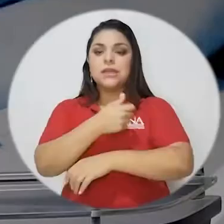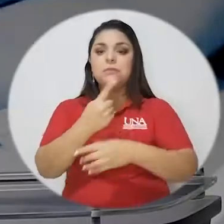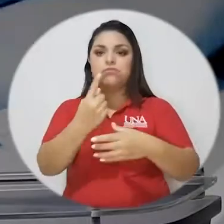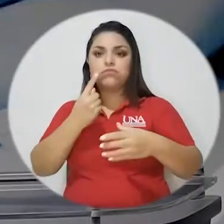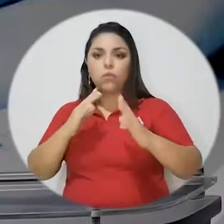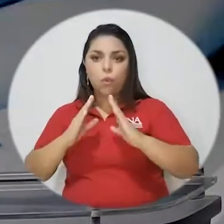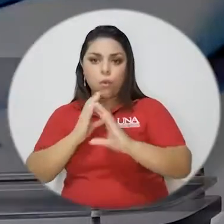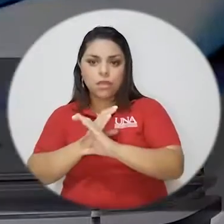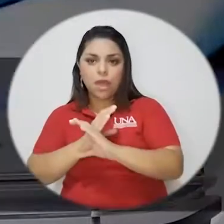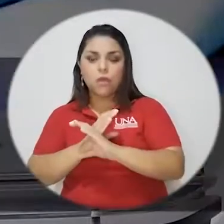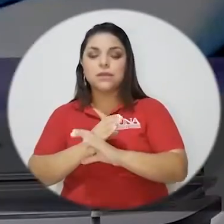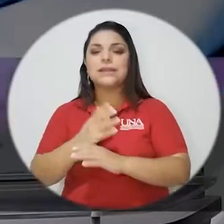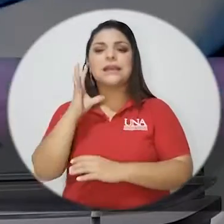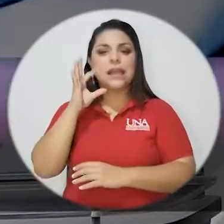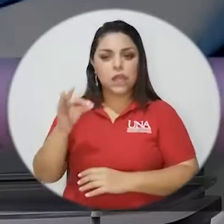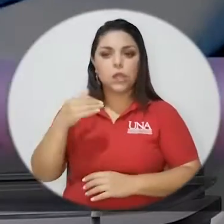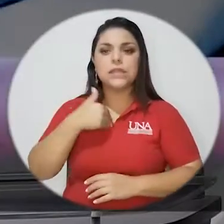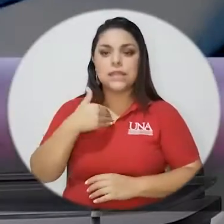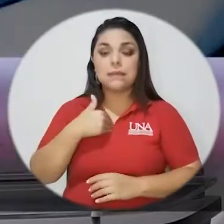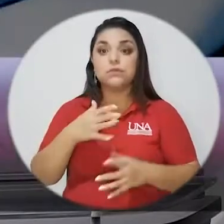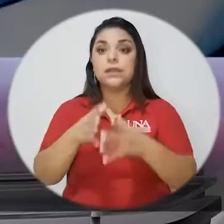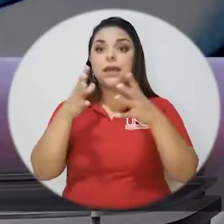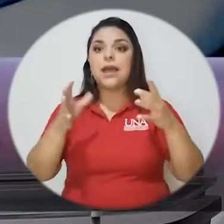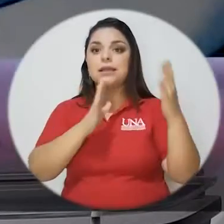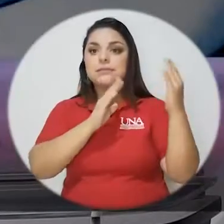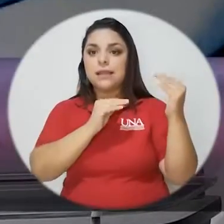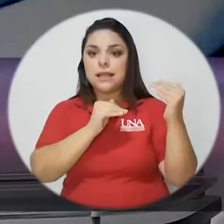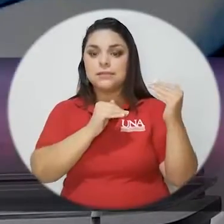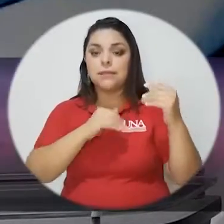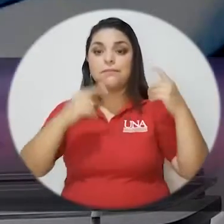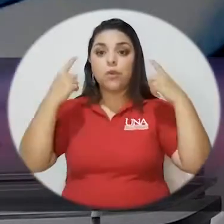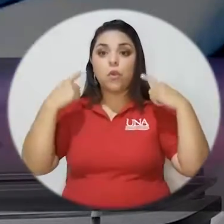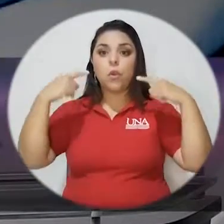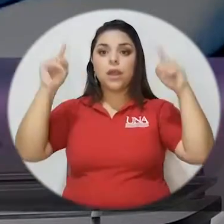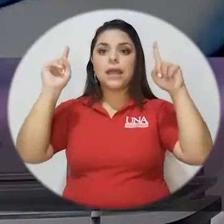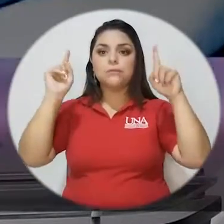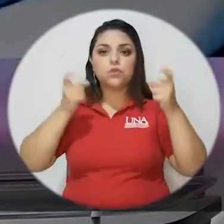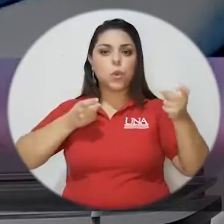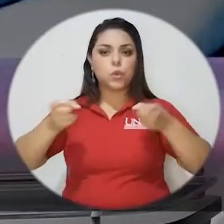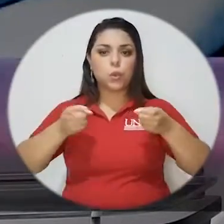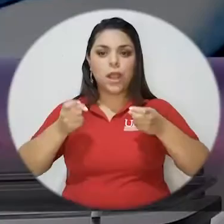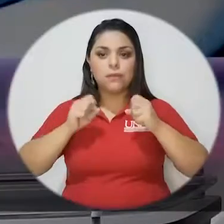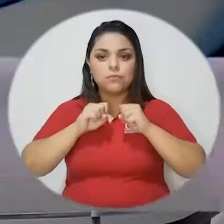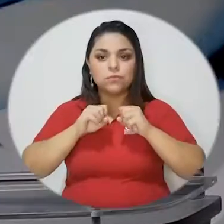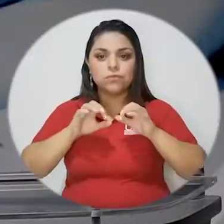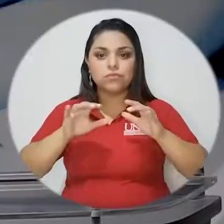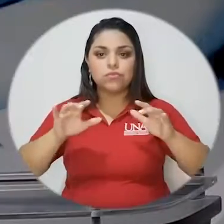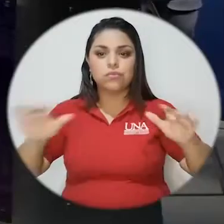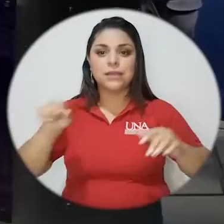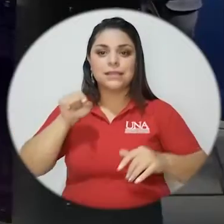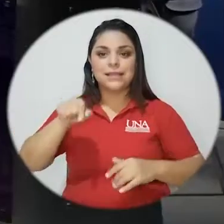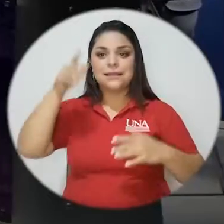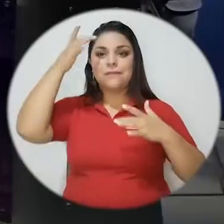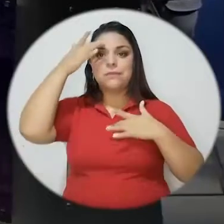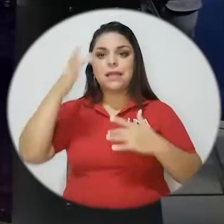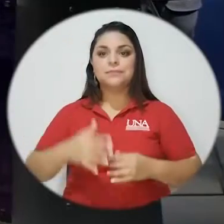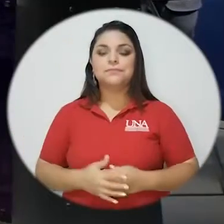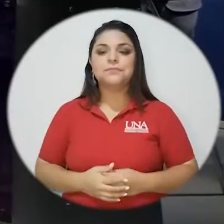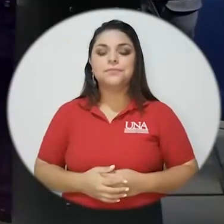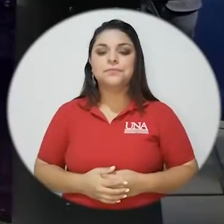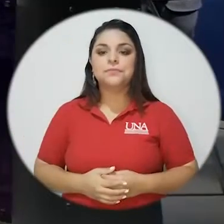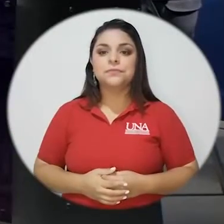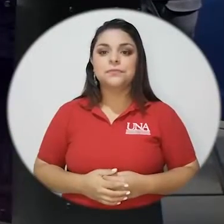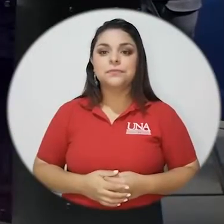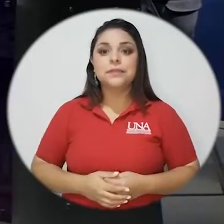que tenemos una gran esperanza de que logremos controlar la diseminación de esta enfermedad. Y a eso hay que